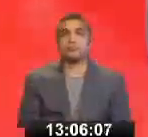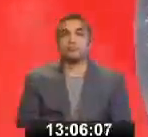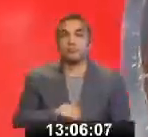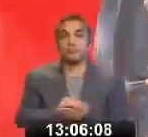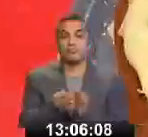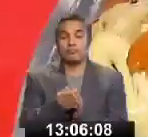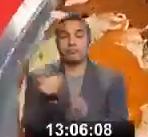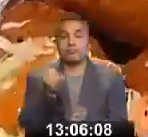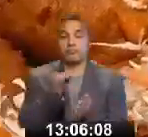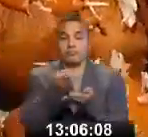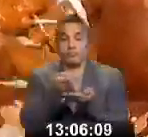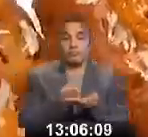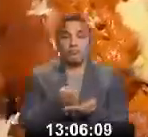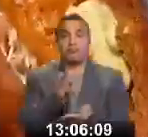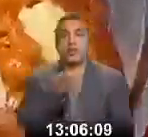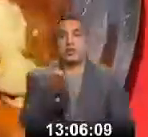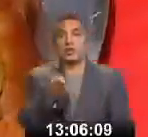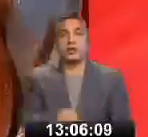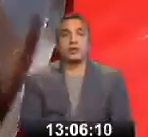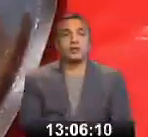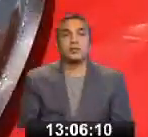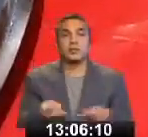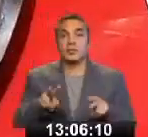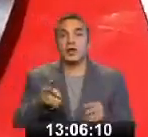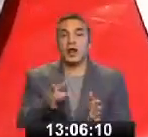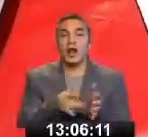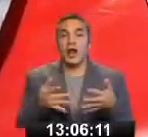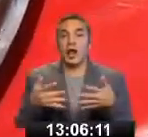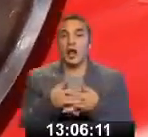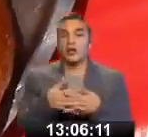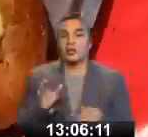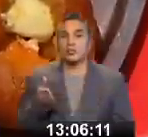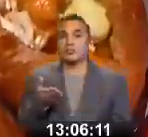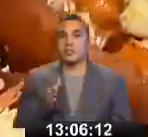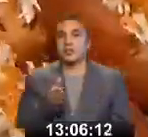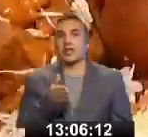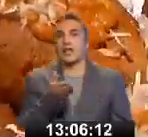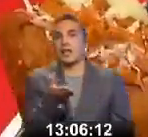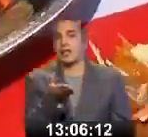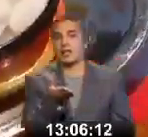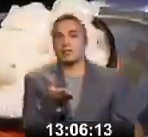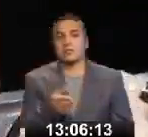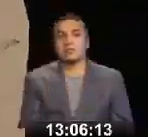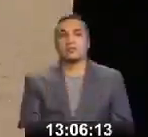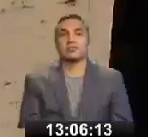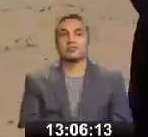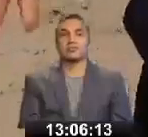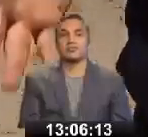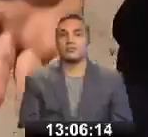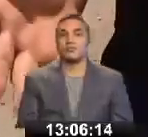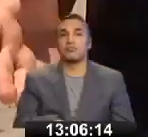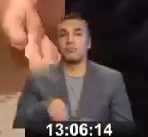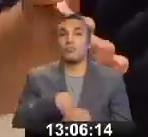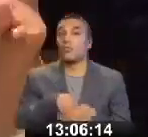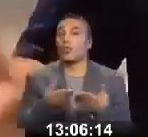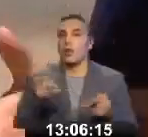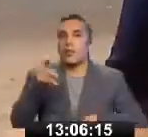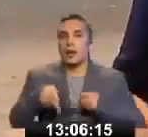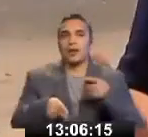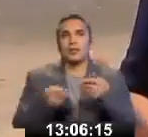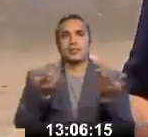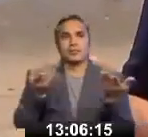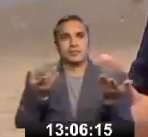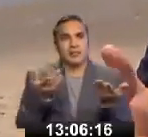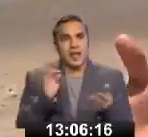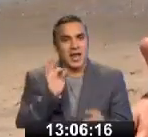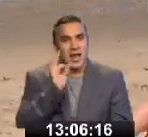pescado y finalmente termino con el arroz con pescado frito. Todas estas delicias gastronómicas se encuentran acá en playas. ¿Qué más le puedes pedir